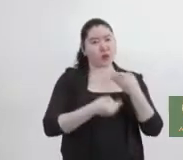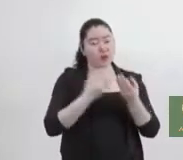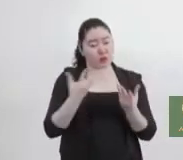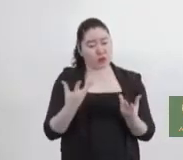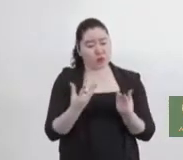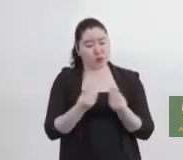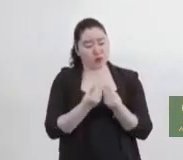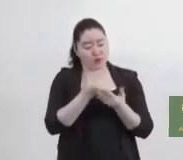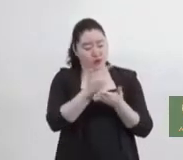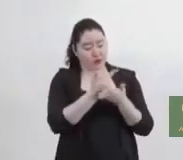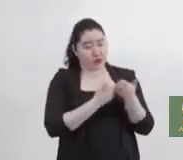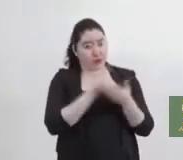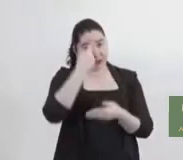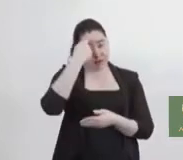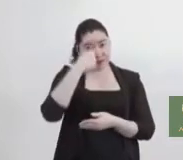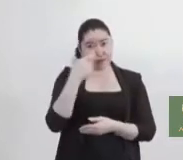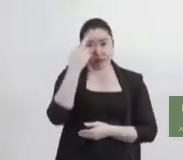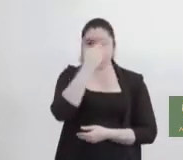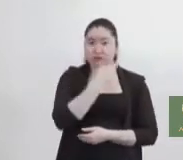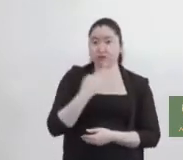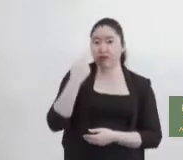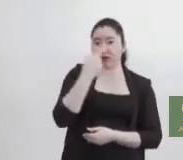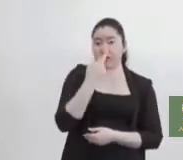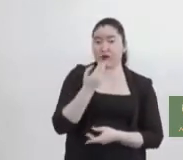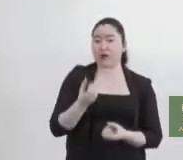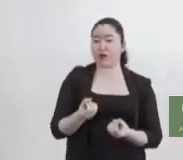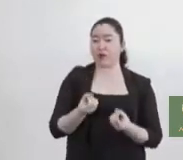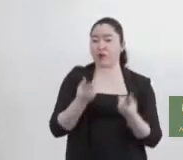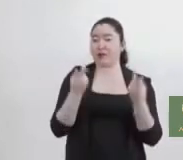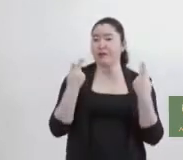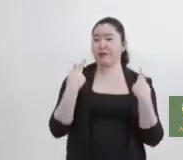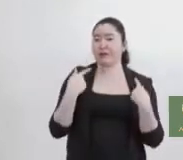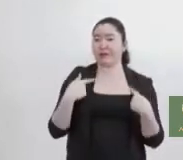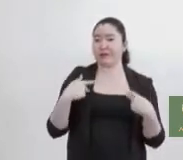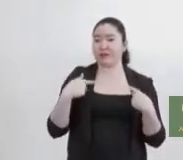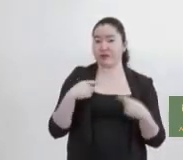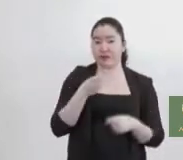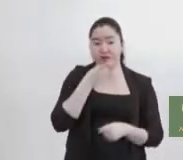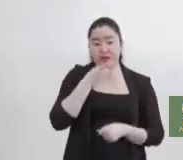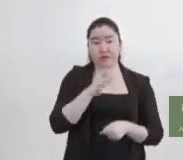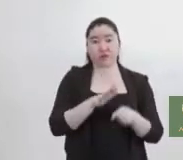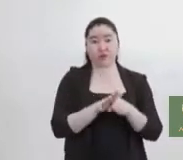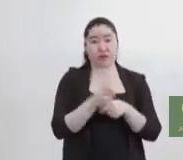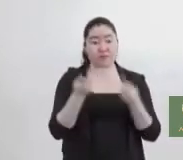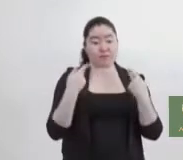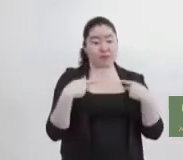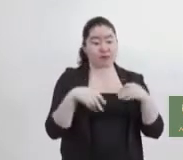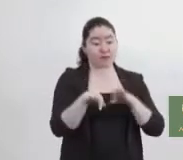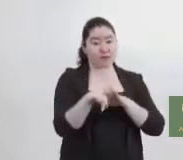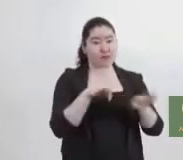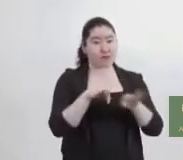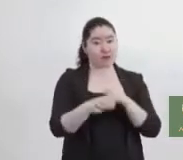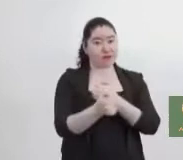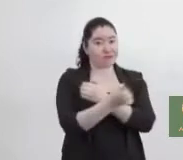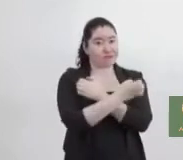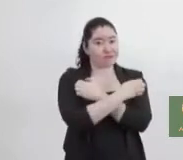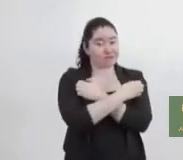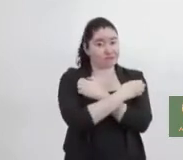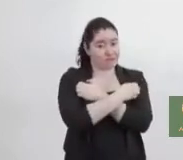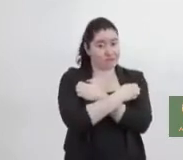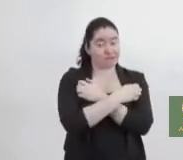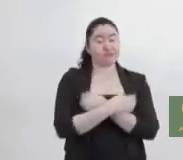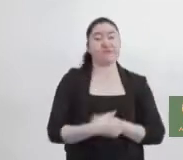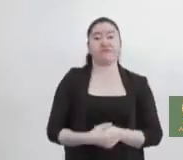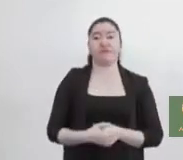para cuantificar la magnitud, es decir, de qué tamaño estamos hablando cuando hablamos de trabajadores y trabajadoras del sector educativo. Y